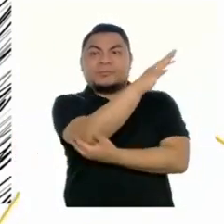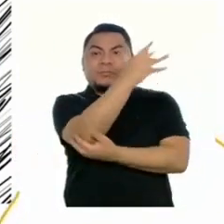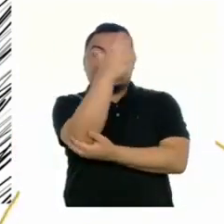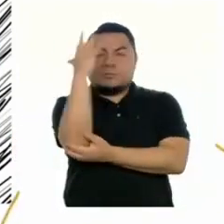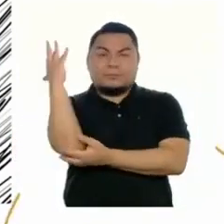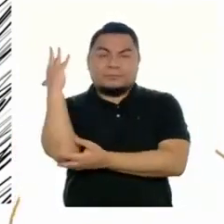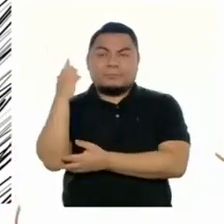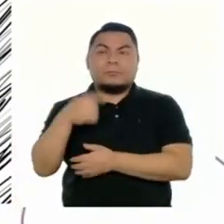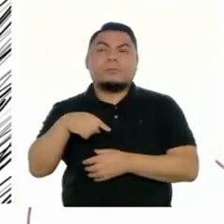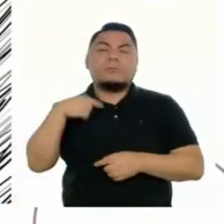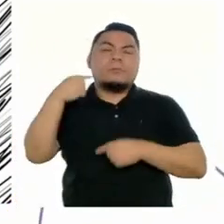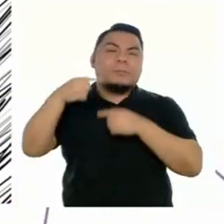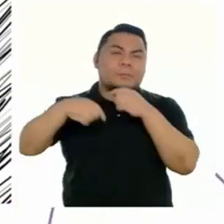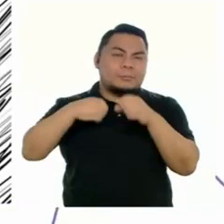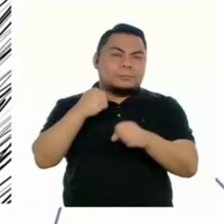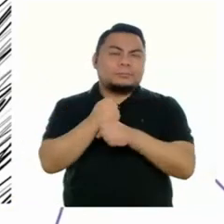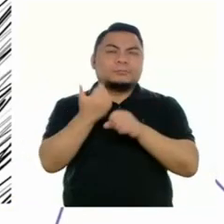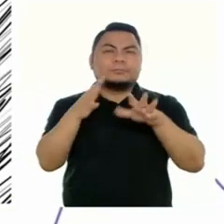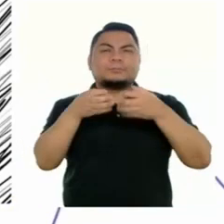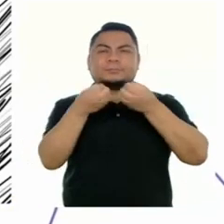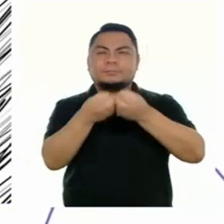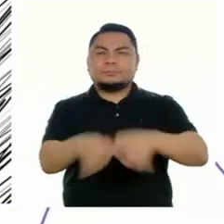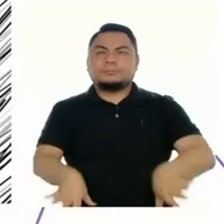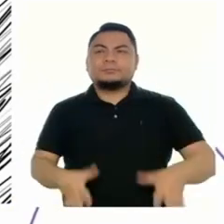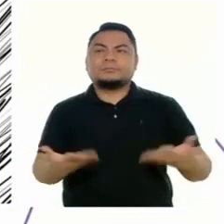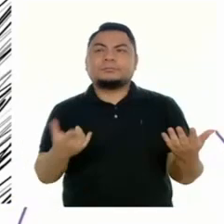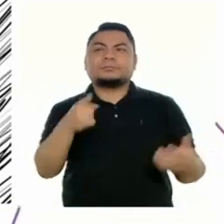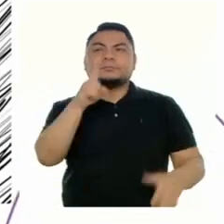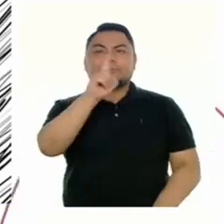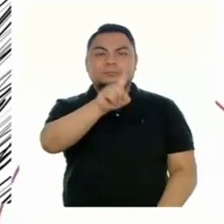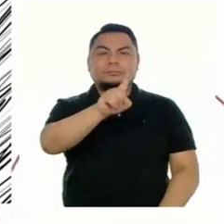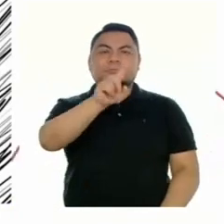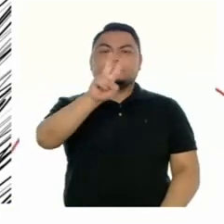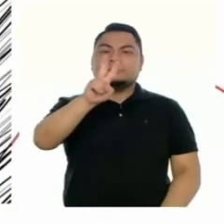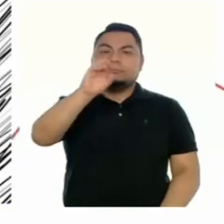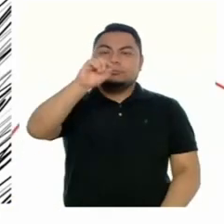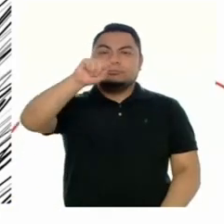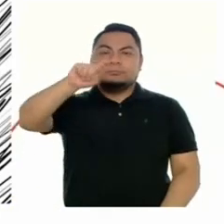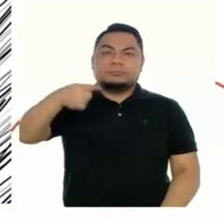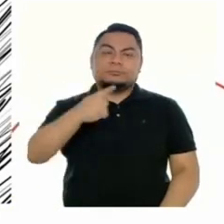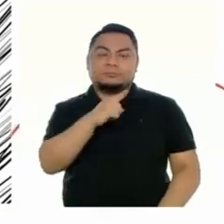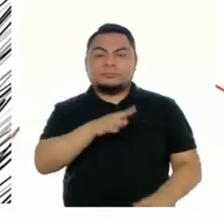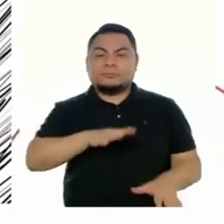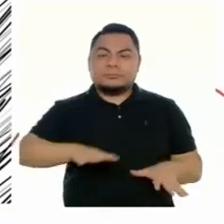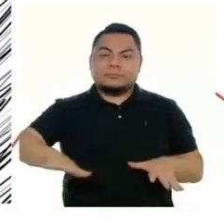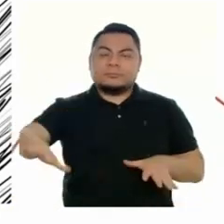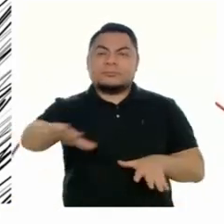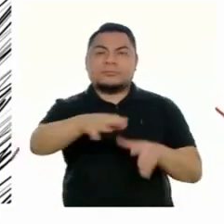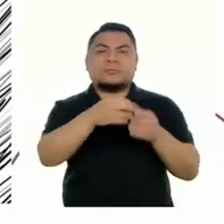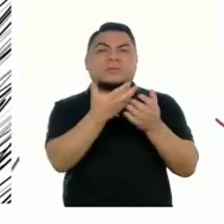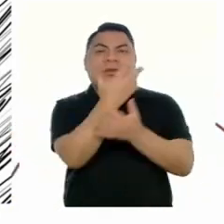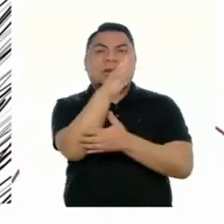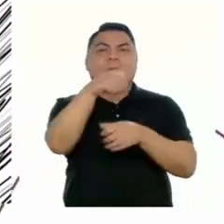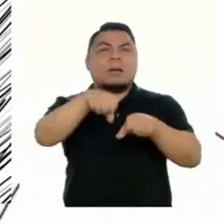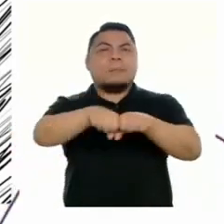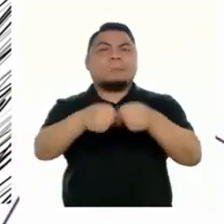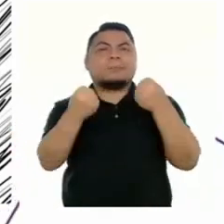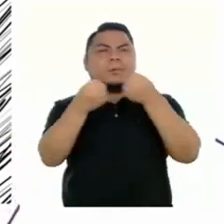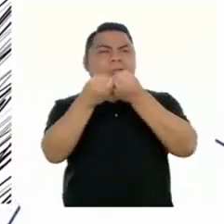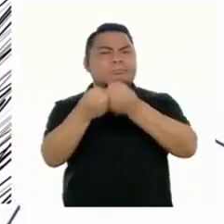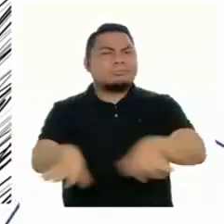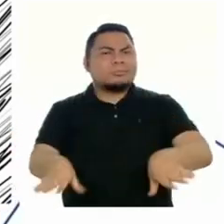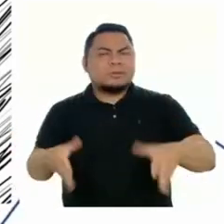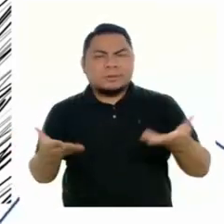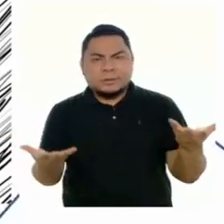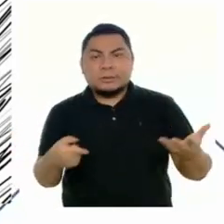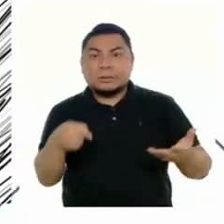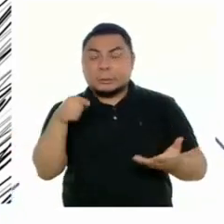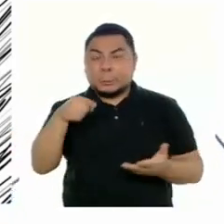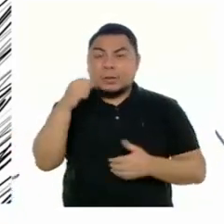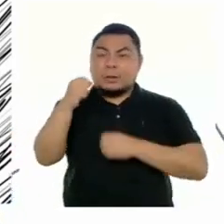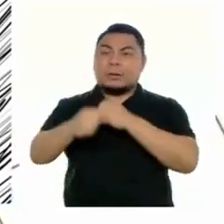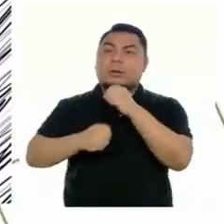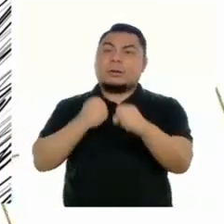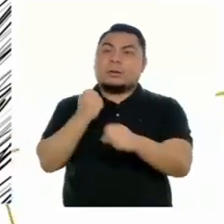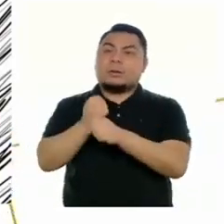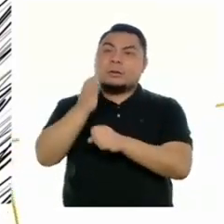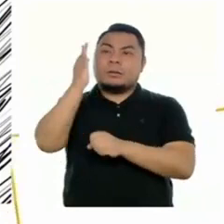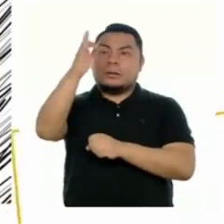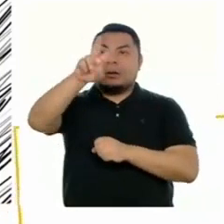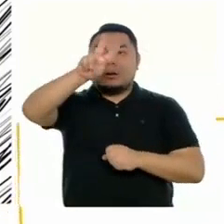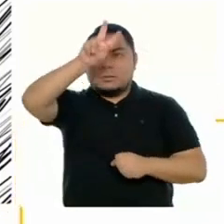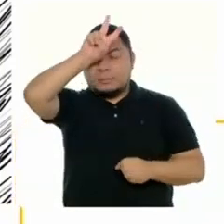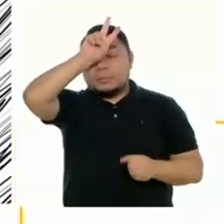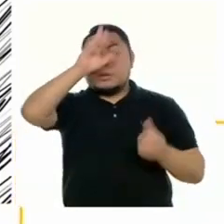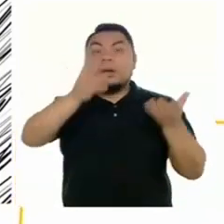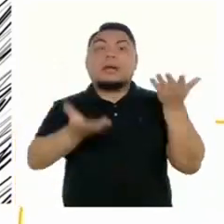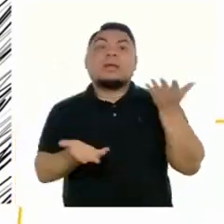bosques, cada año perdemos aproximadamente 120.000 hectáreas de bosques. A este paso, dentro de unos años, el